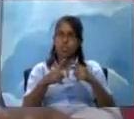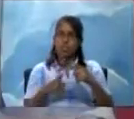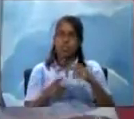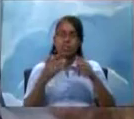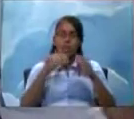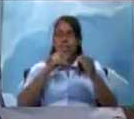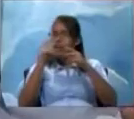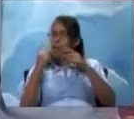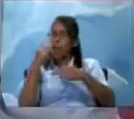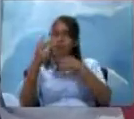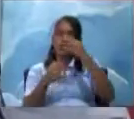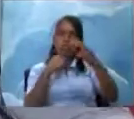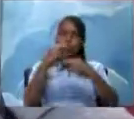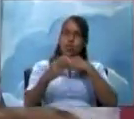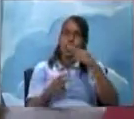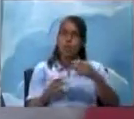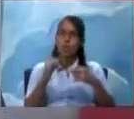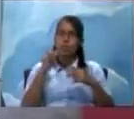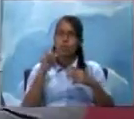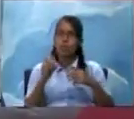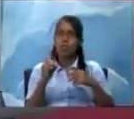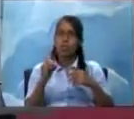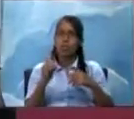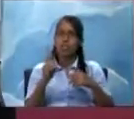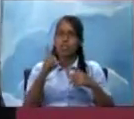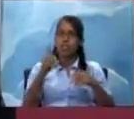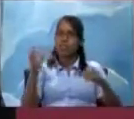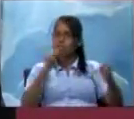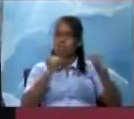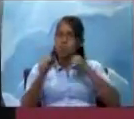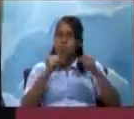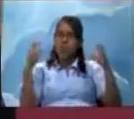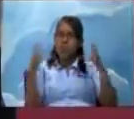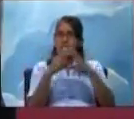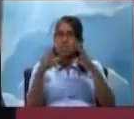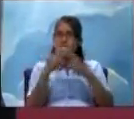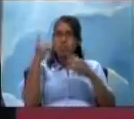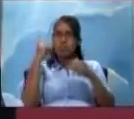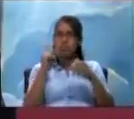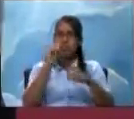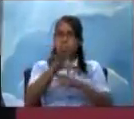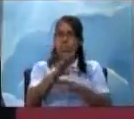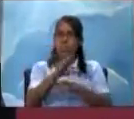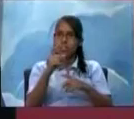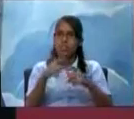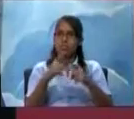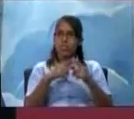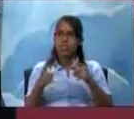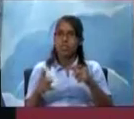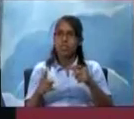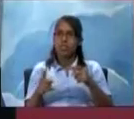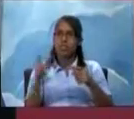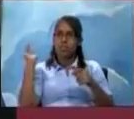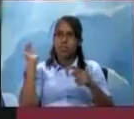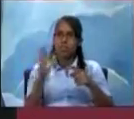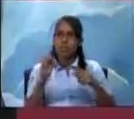va regando la voz y se mueve ese grupo para allá. ¿verdad? El otro vino, vámonos